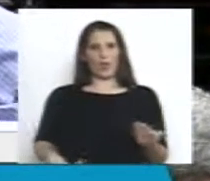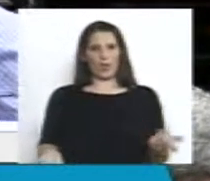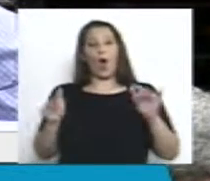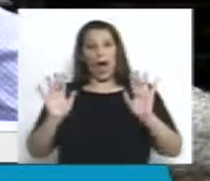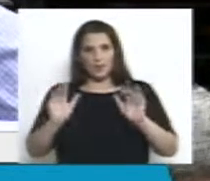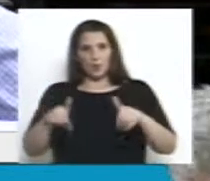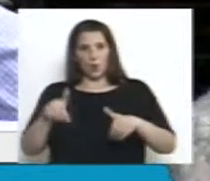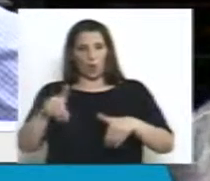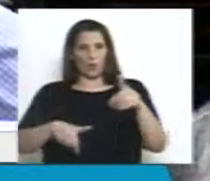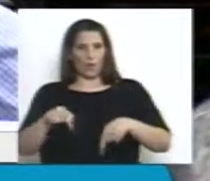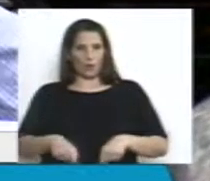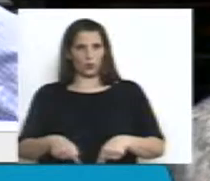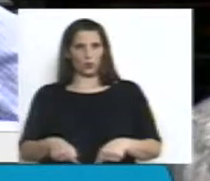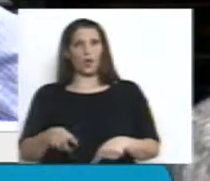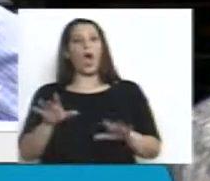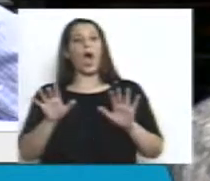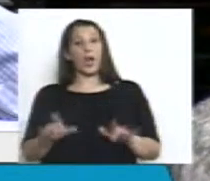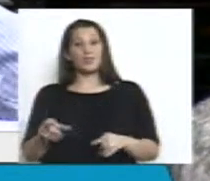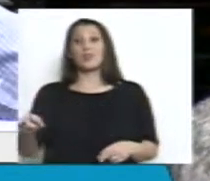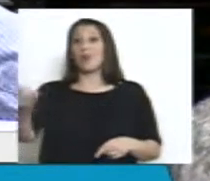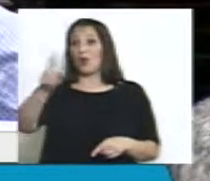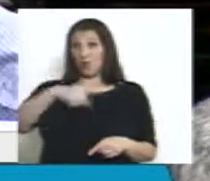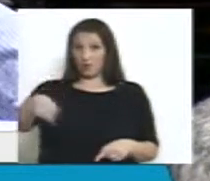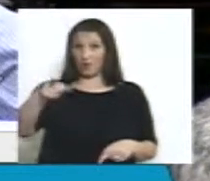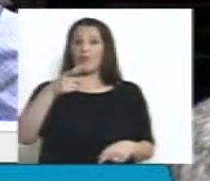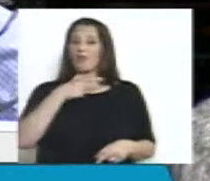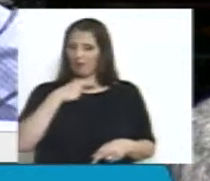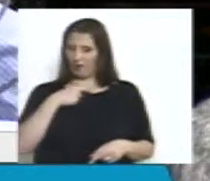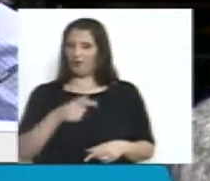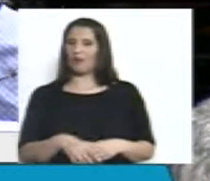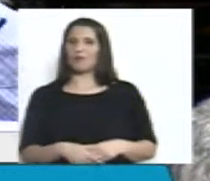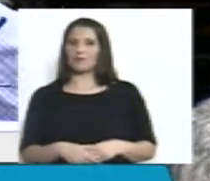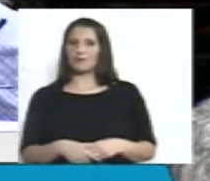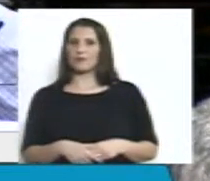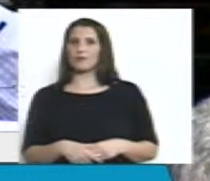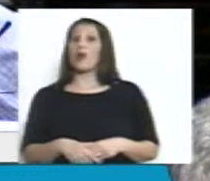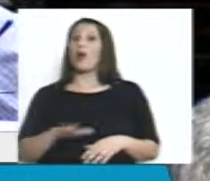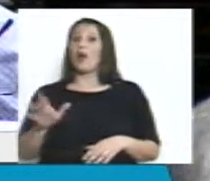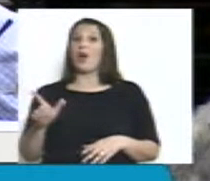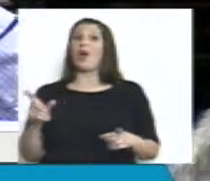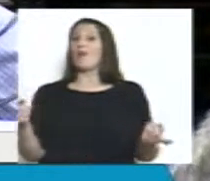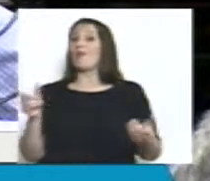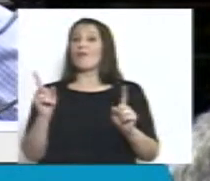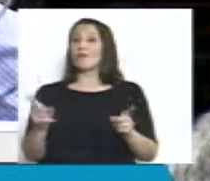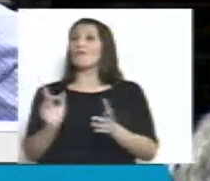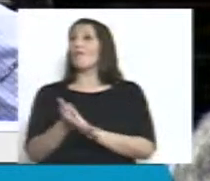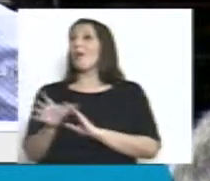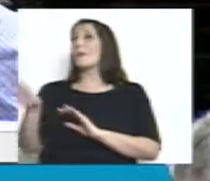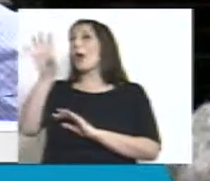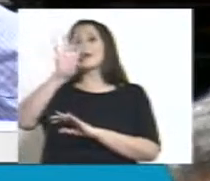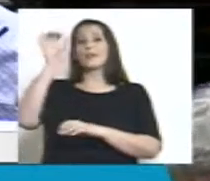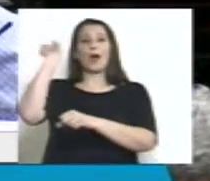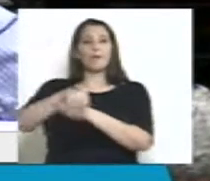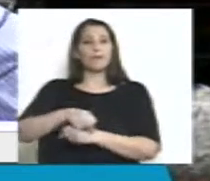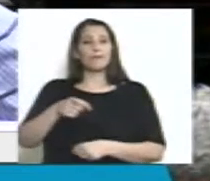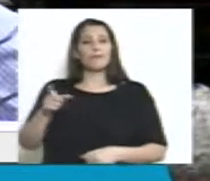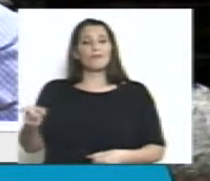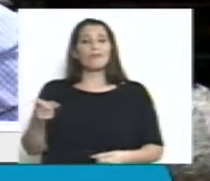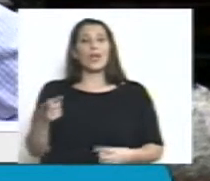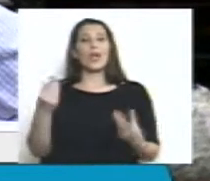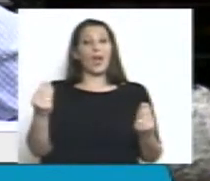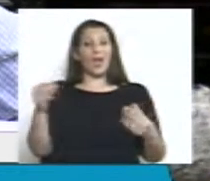votamos hoy, señora presidenta. Eso es lo que van a intentar hacer. Una claudicación del federalismo, de una institución